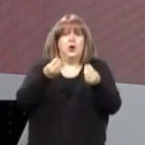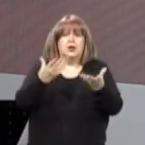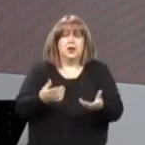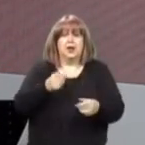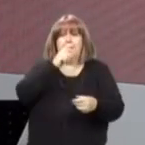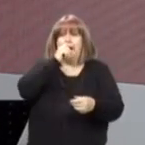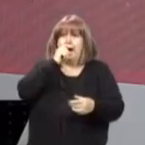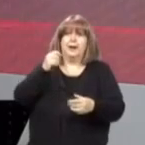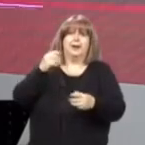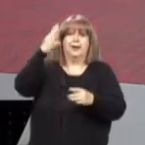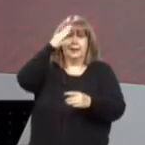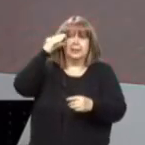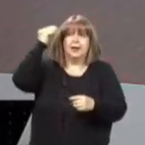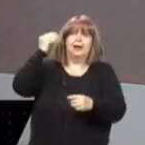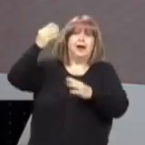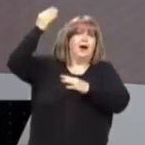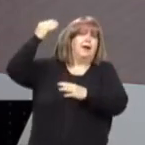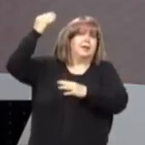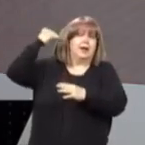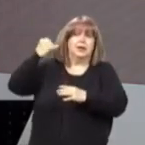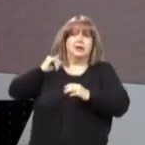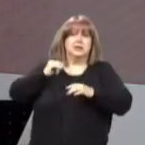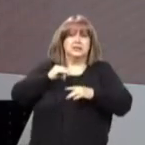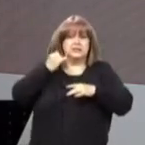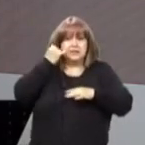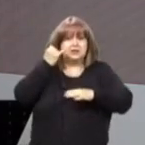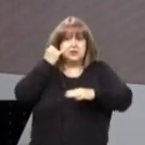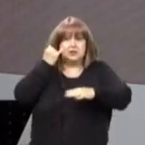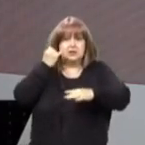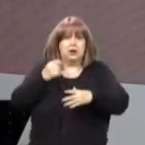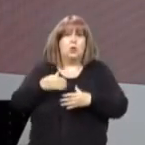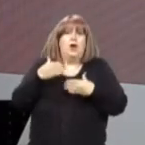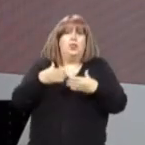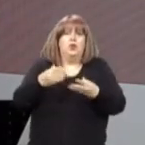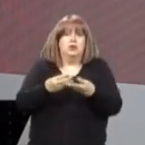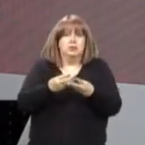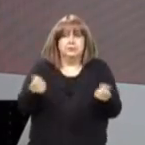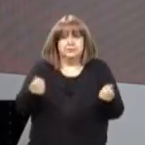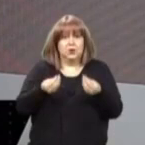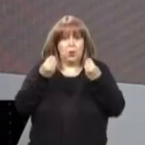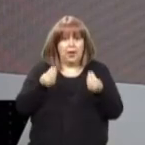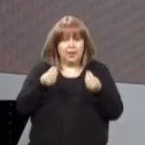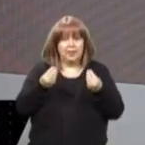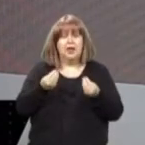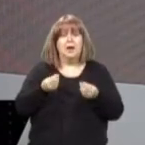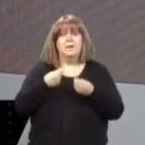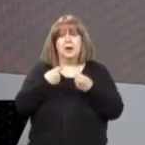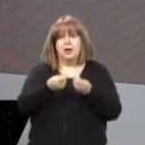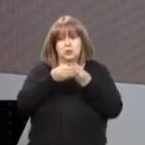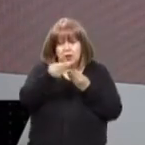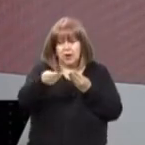De Macri, Cristina, todos, ¿no? Justamente, claro. Digo, con algo tan significativo y gastando tanta plata para